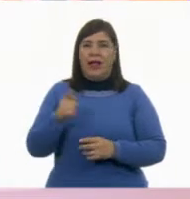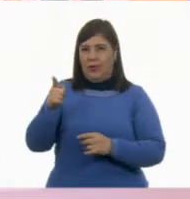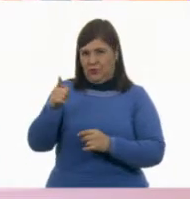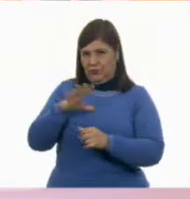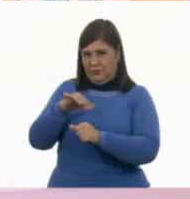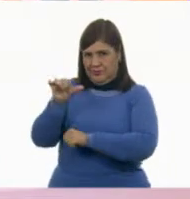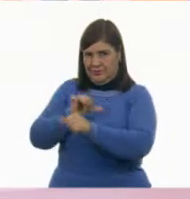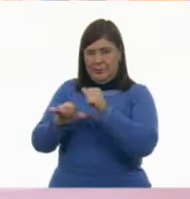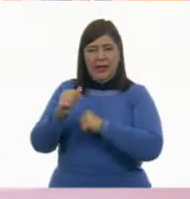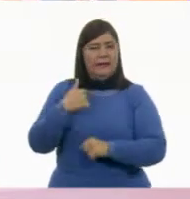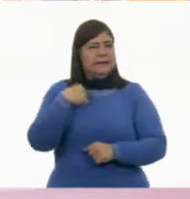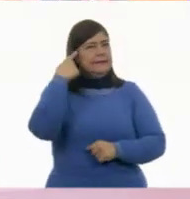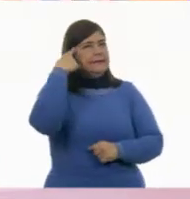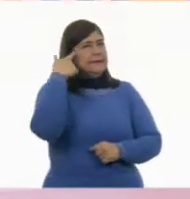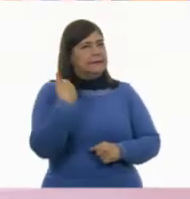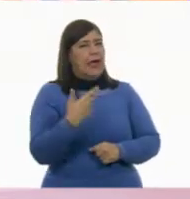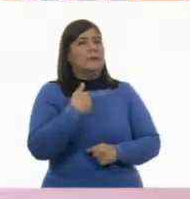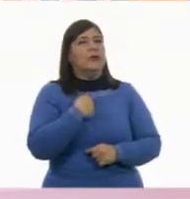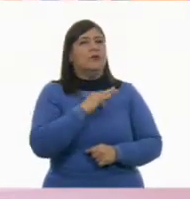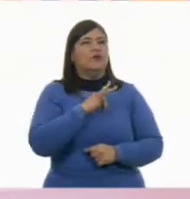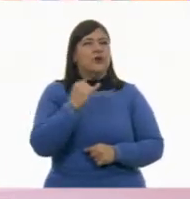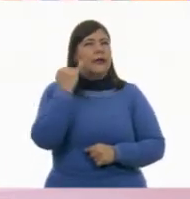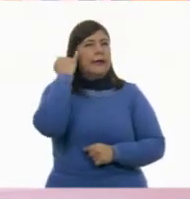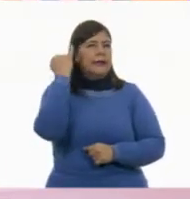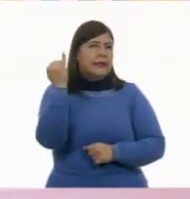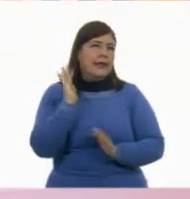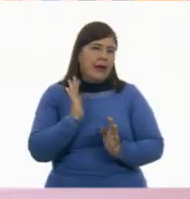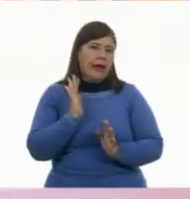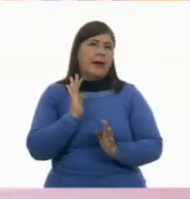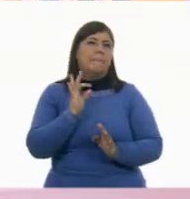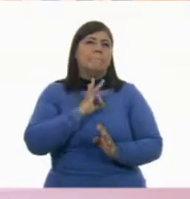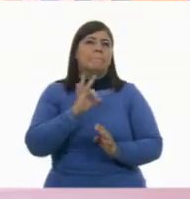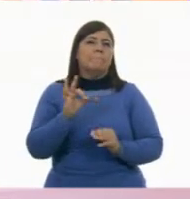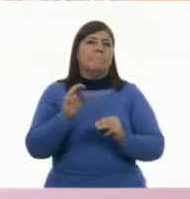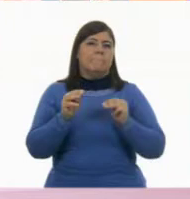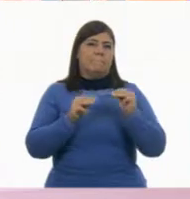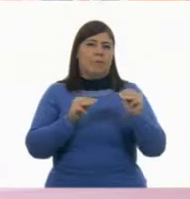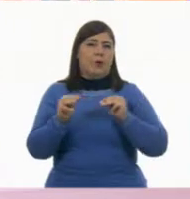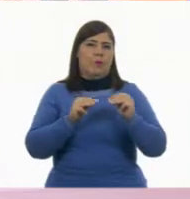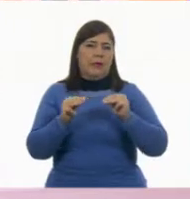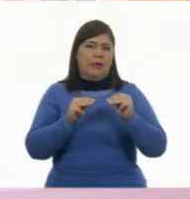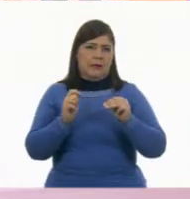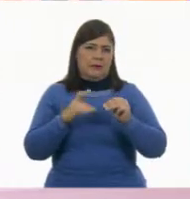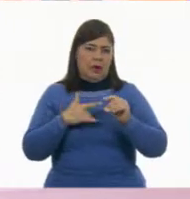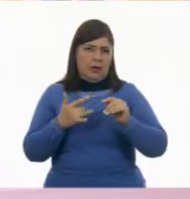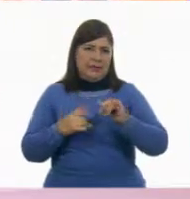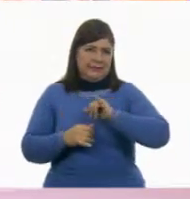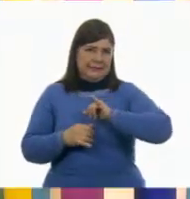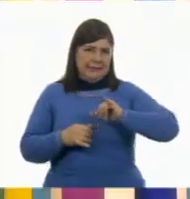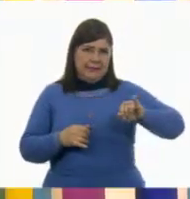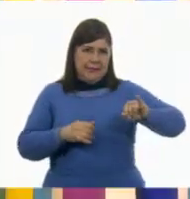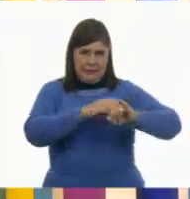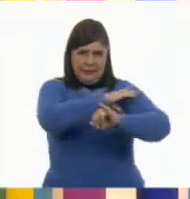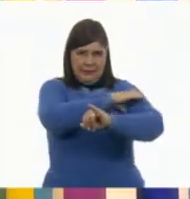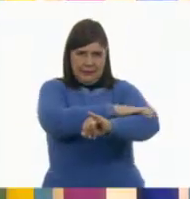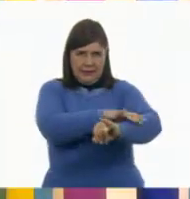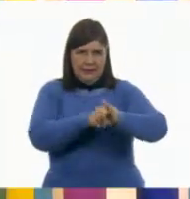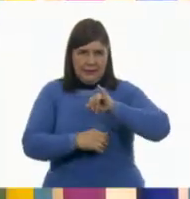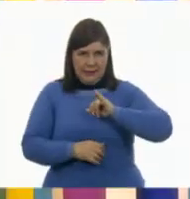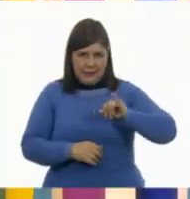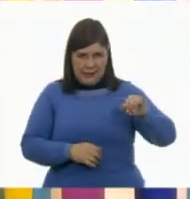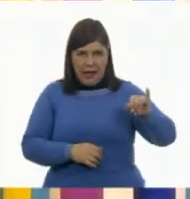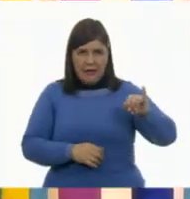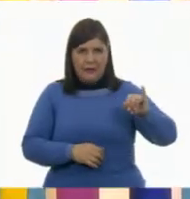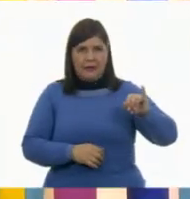Ok, ahora yo voy a proponer que movamos el brazo izquierdo. El brazo izquierdo, ok. Y que lo